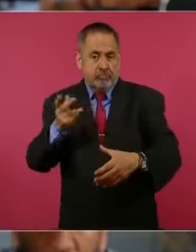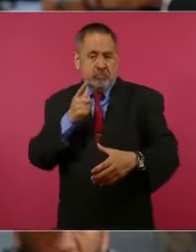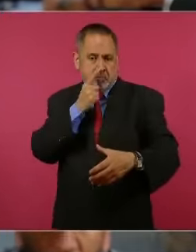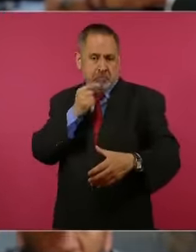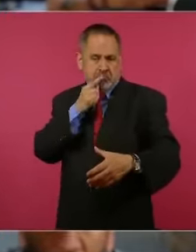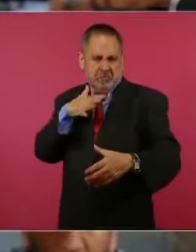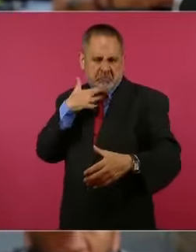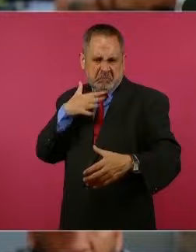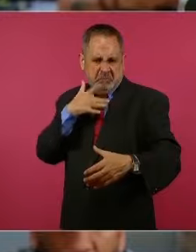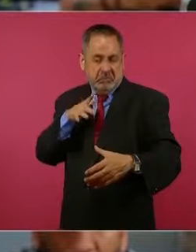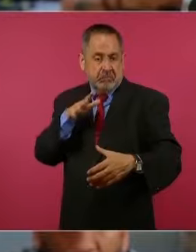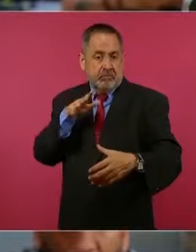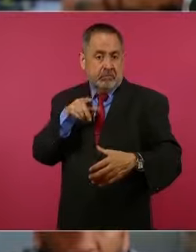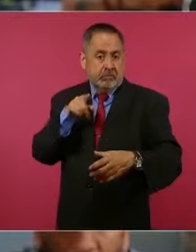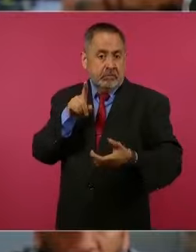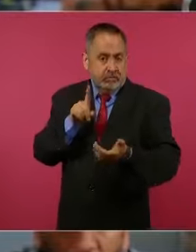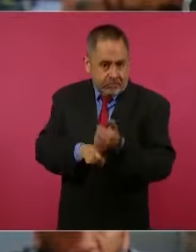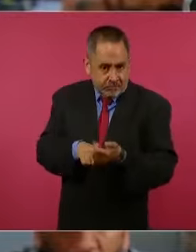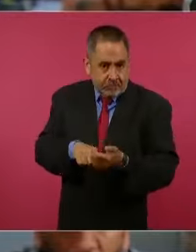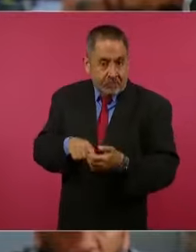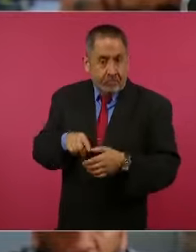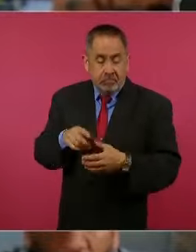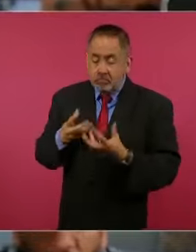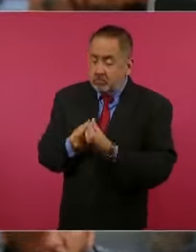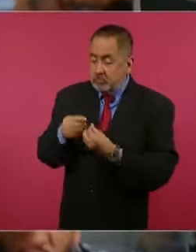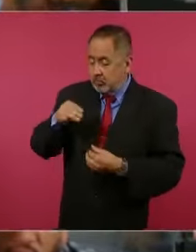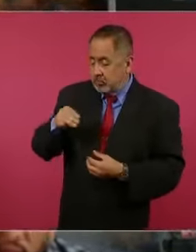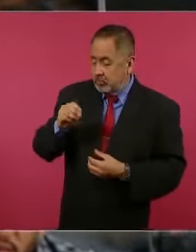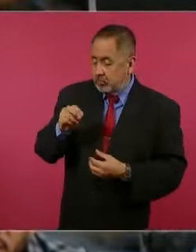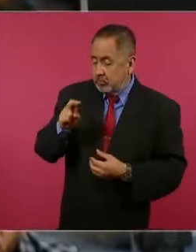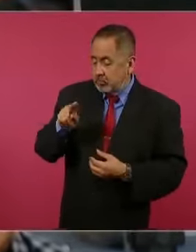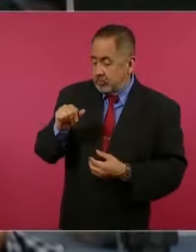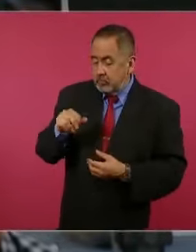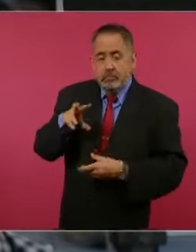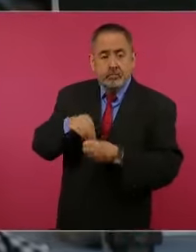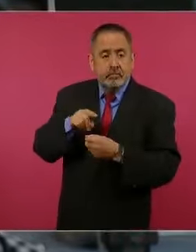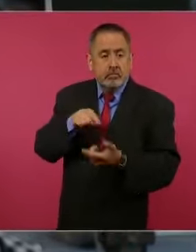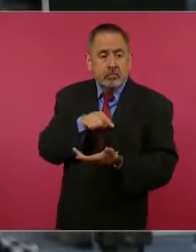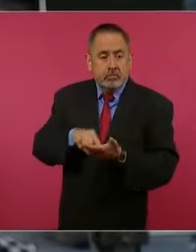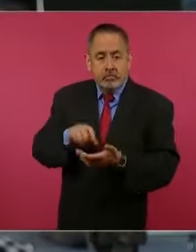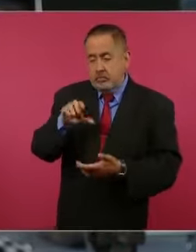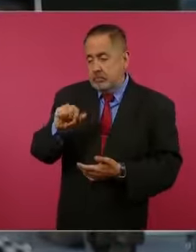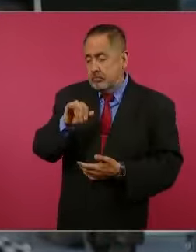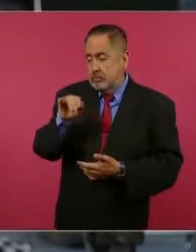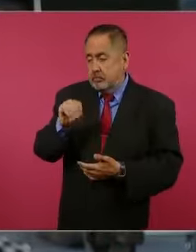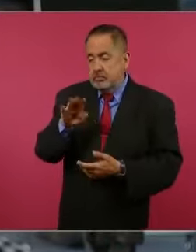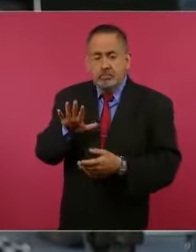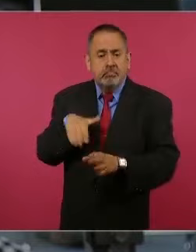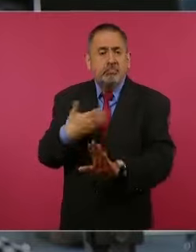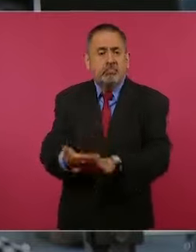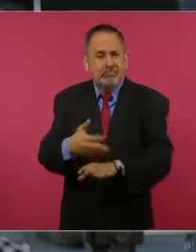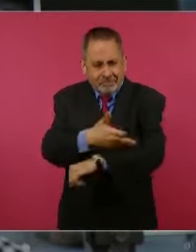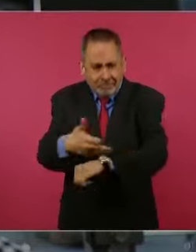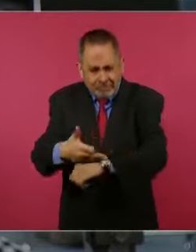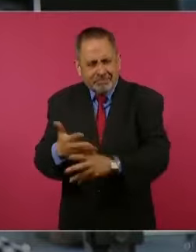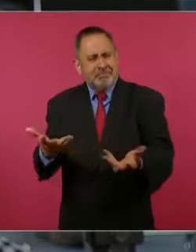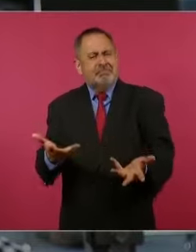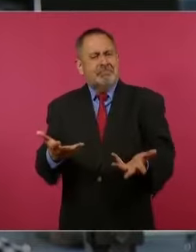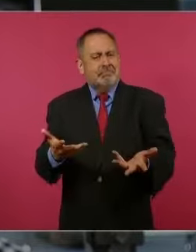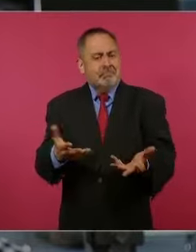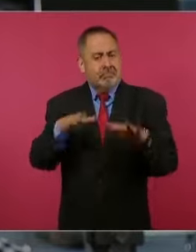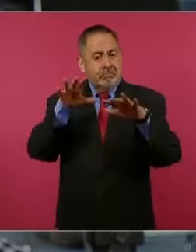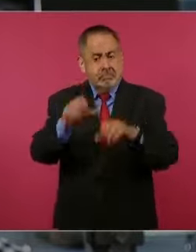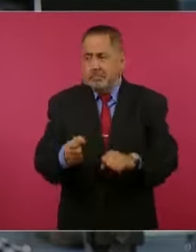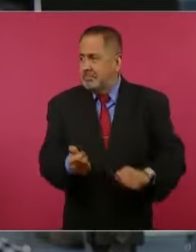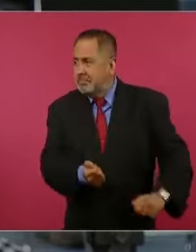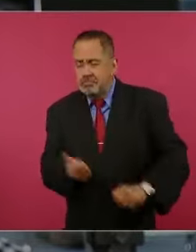corruptos de Morena en cageme y los perseguidos Son ellos los los sacaron